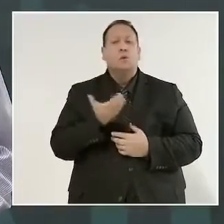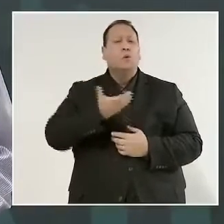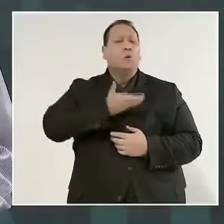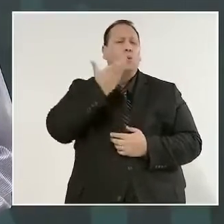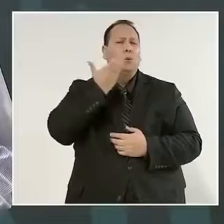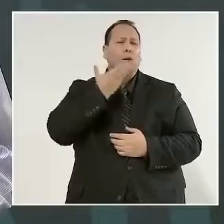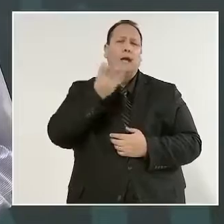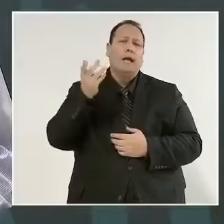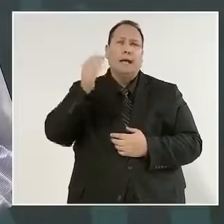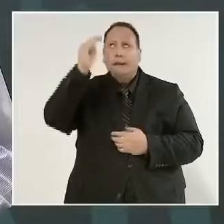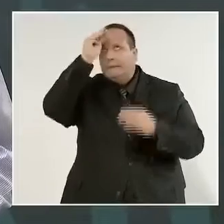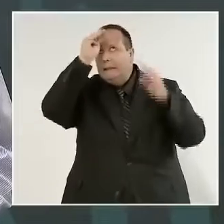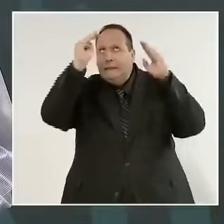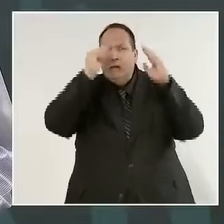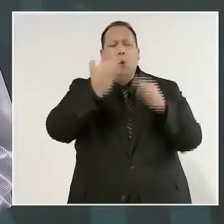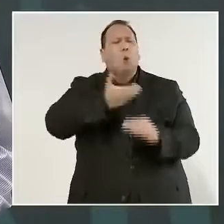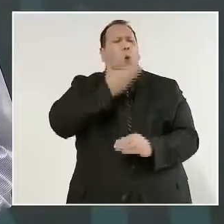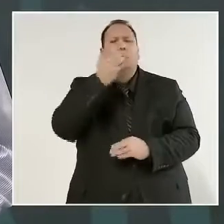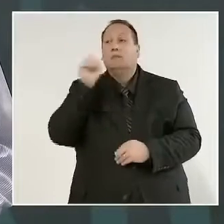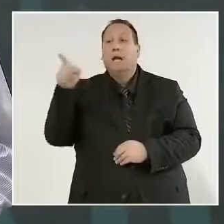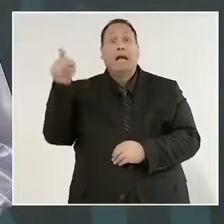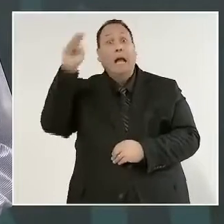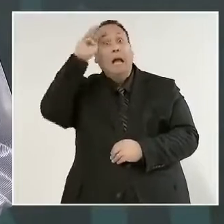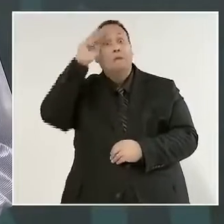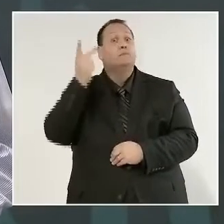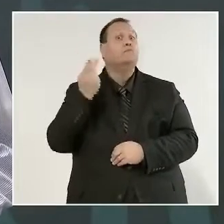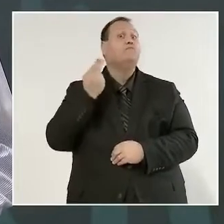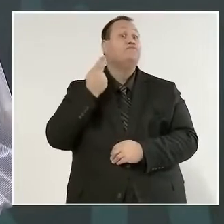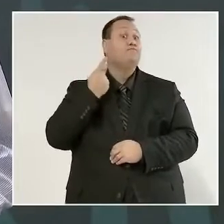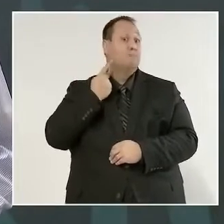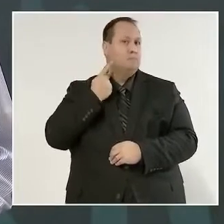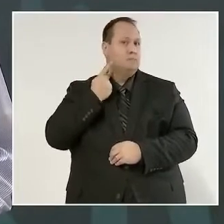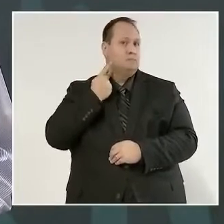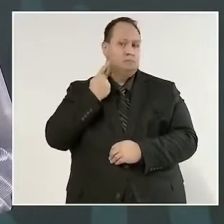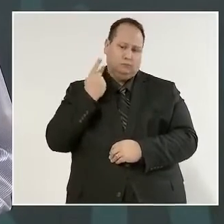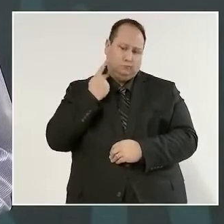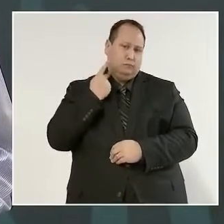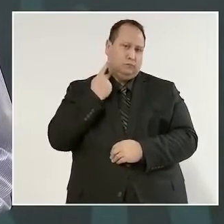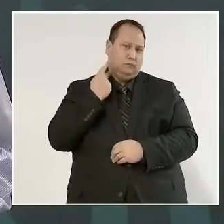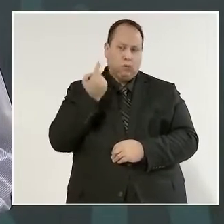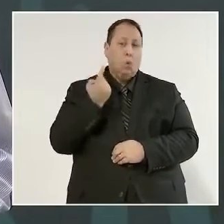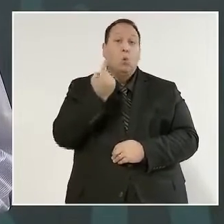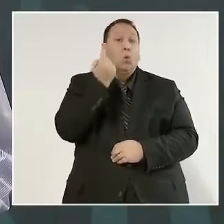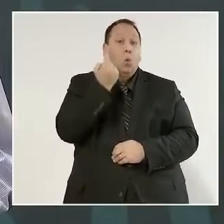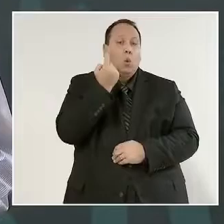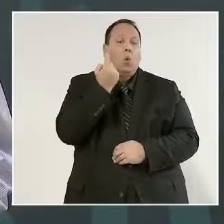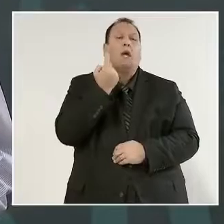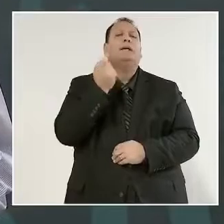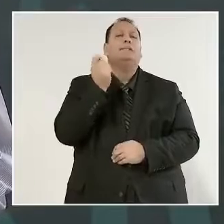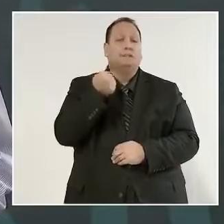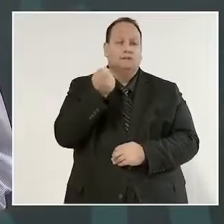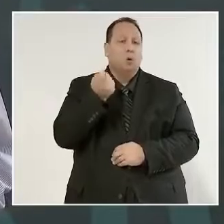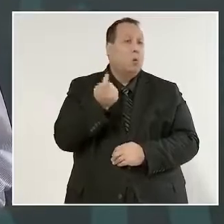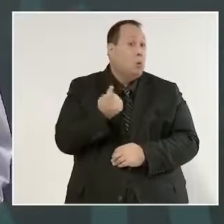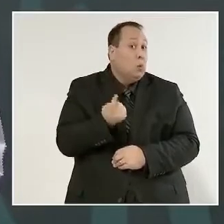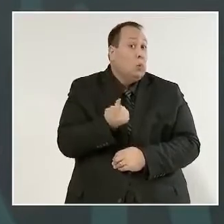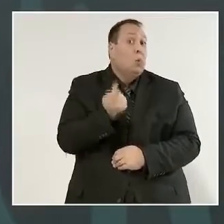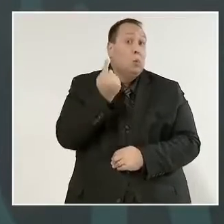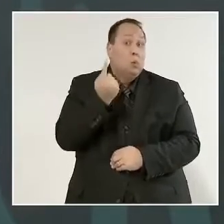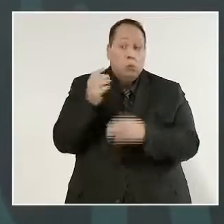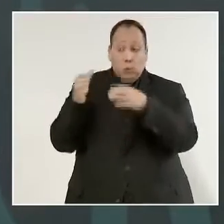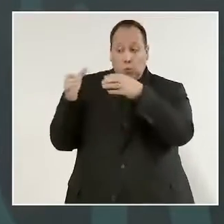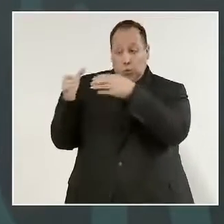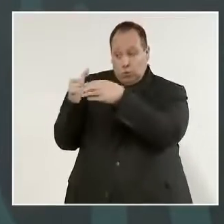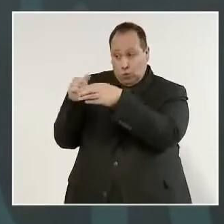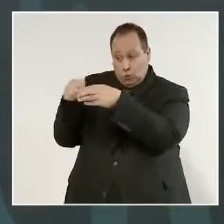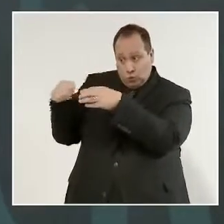tradición de que la política corresponde o es nada más un